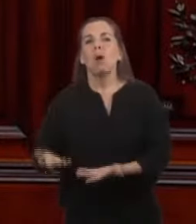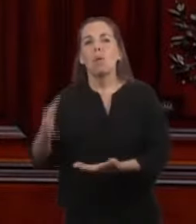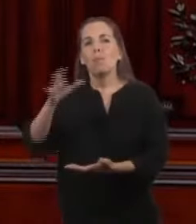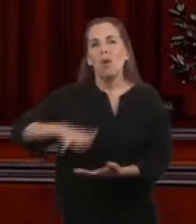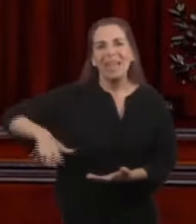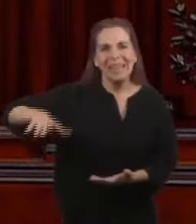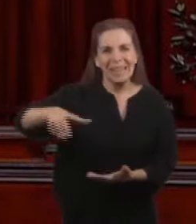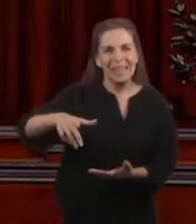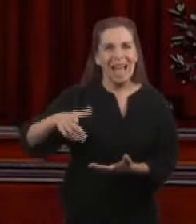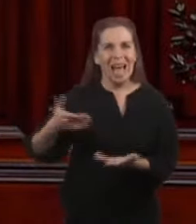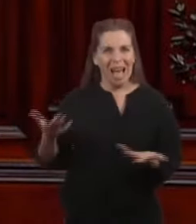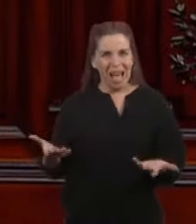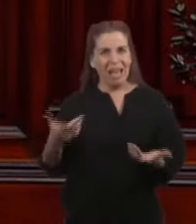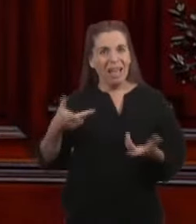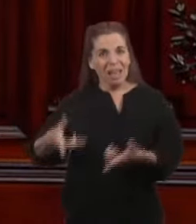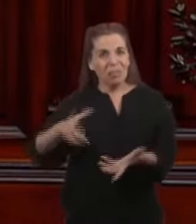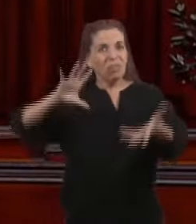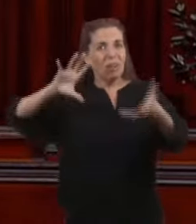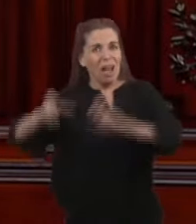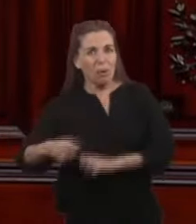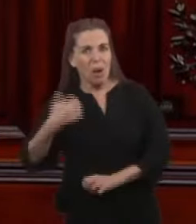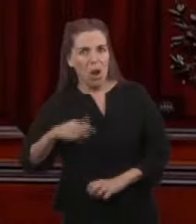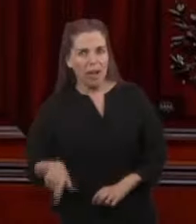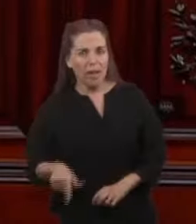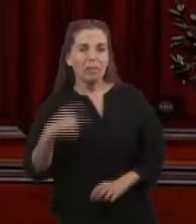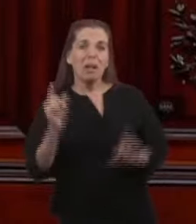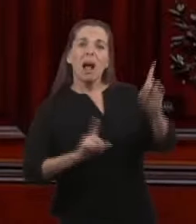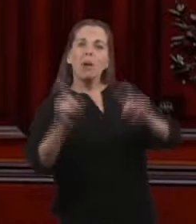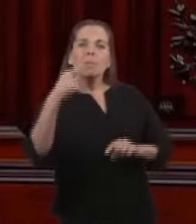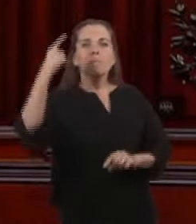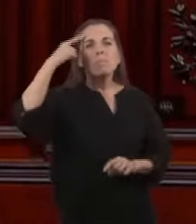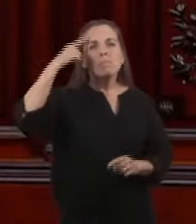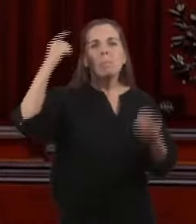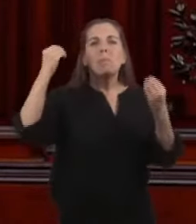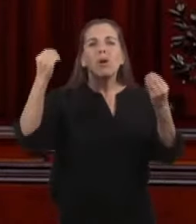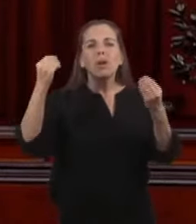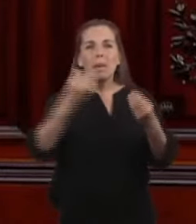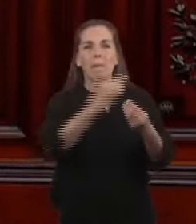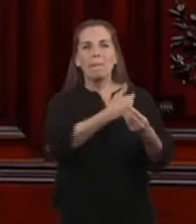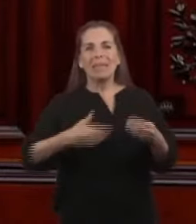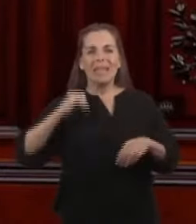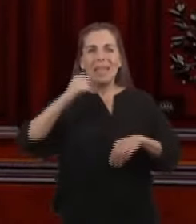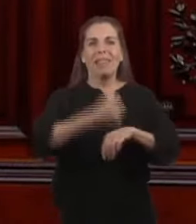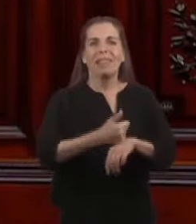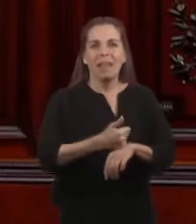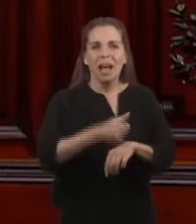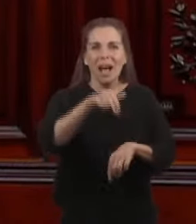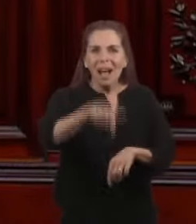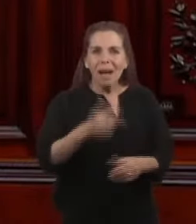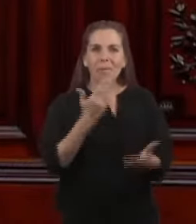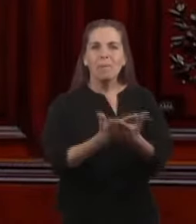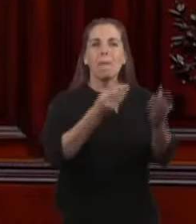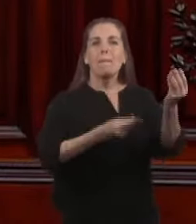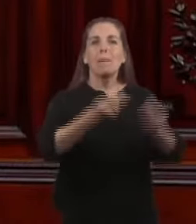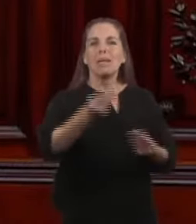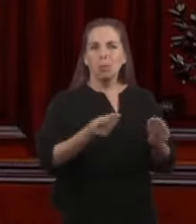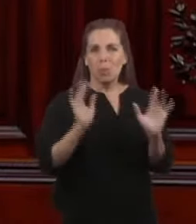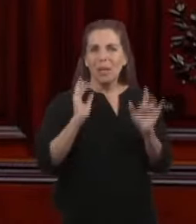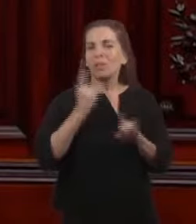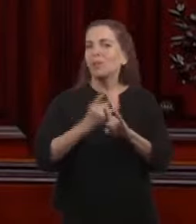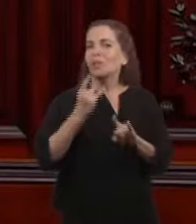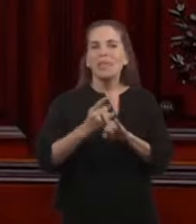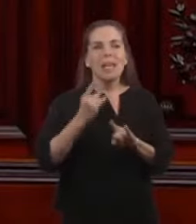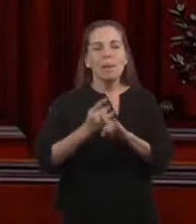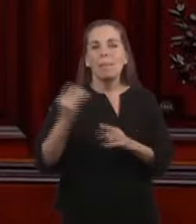se preguntarán por qué estoy yo hoy aquí esta noche si en general quien suele presentar el presupuesto nacional en el poder